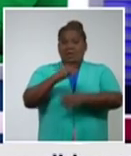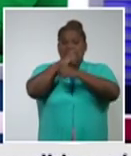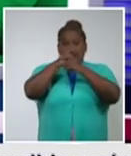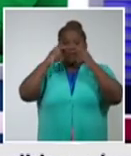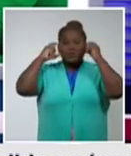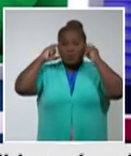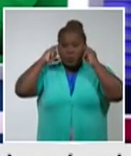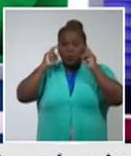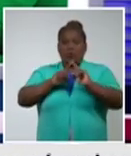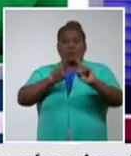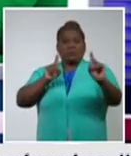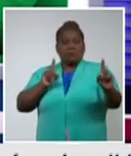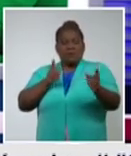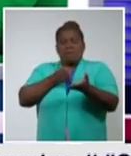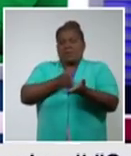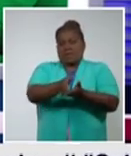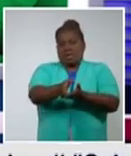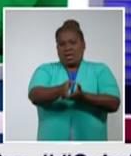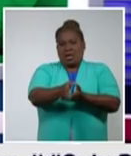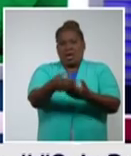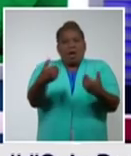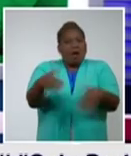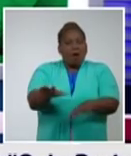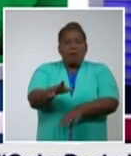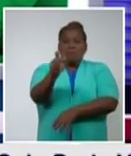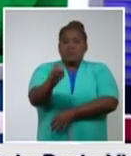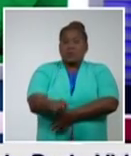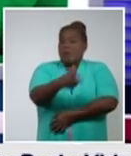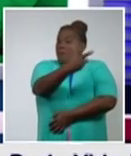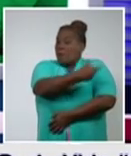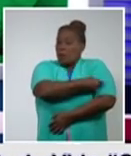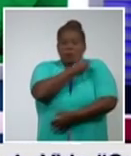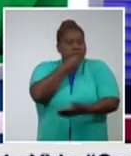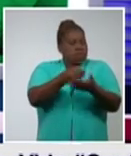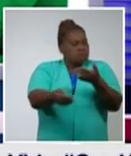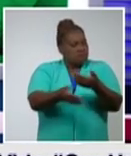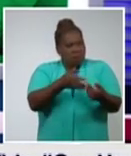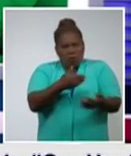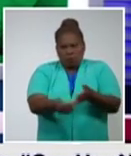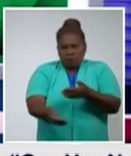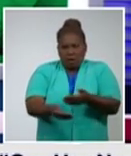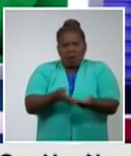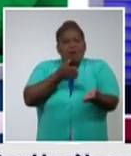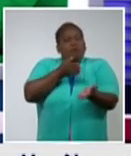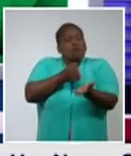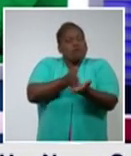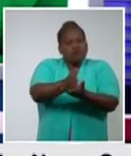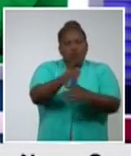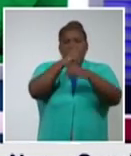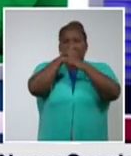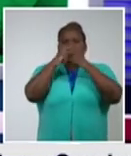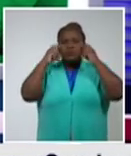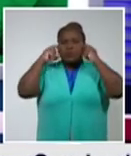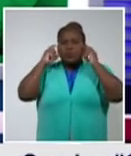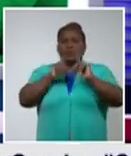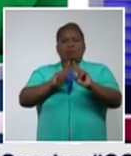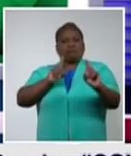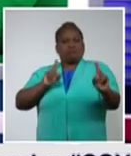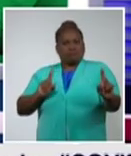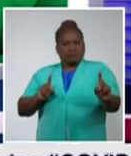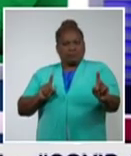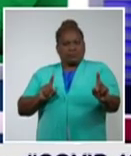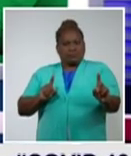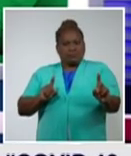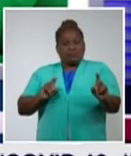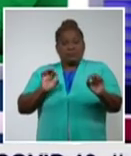el distanciamiento se tiene que mantener y lograr en donde no se logra. Y te soy honesto, ¿no? Yo sé, el